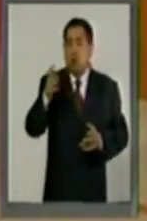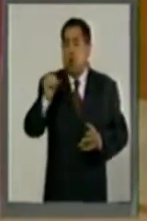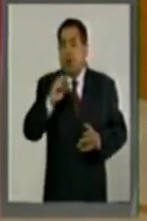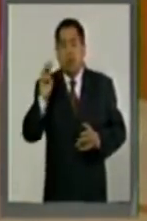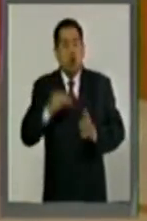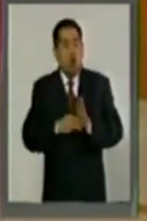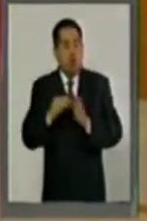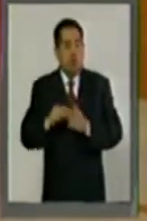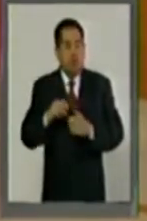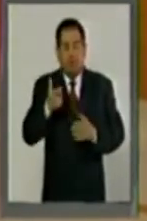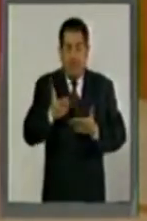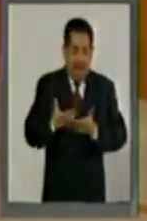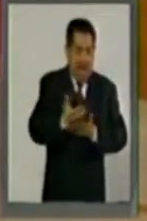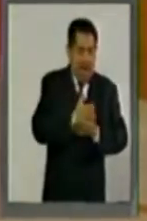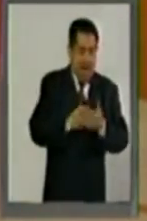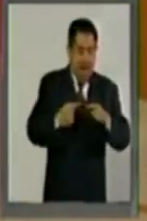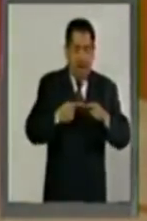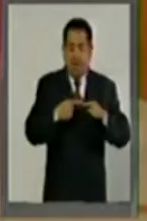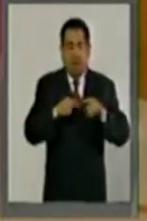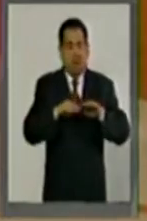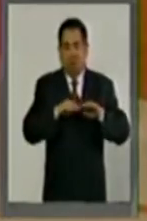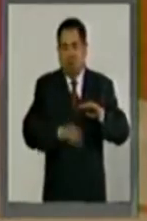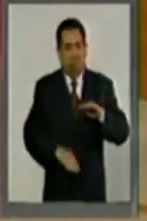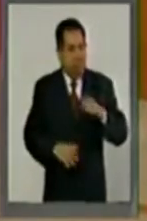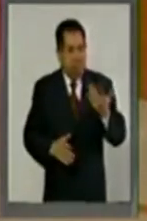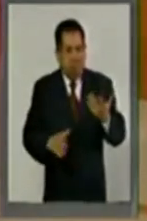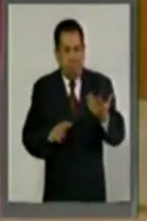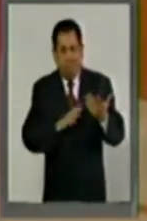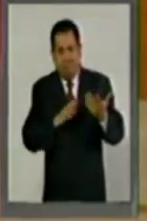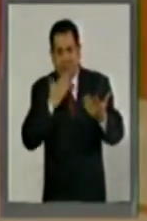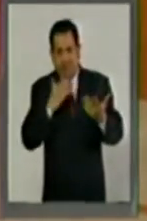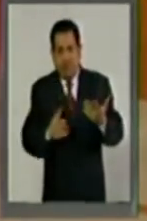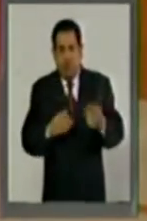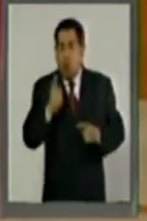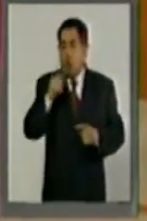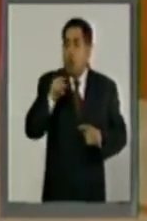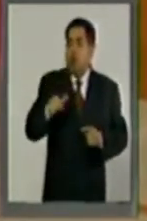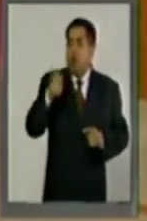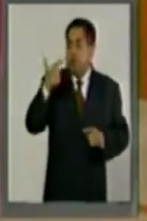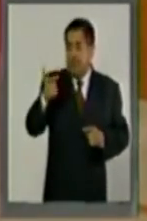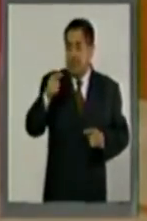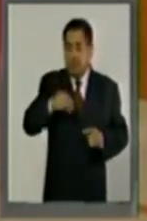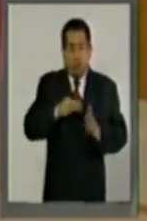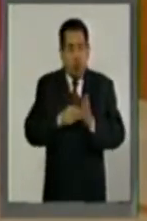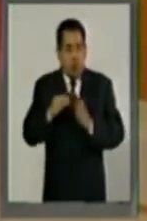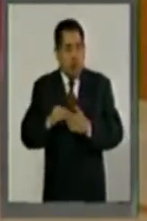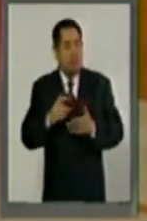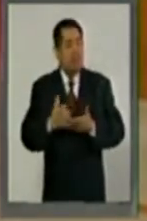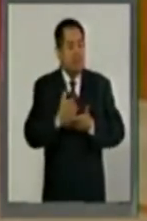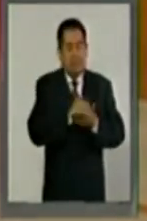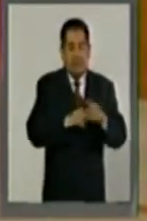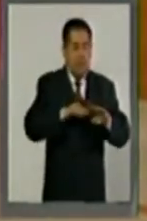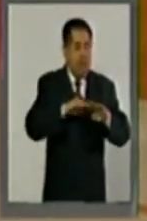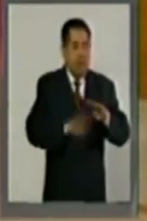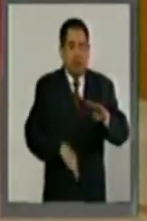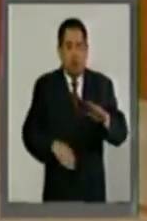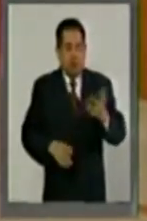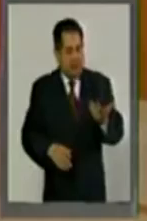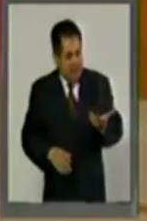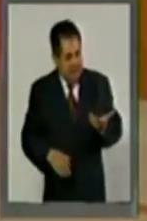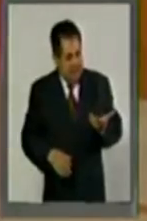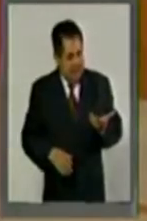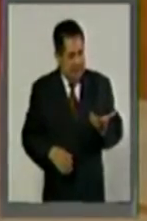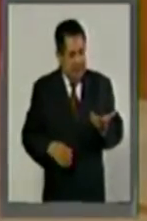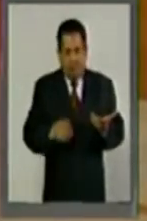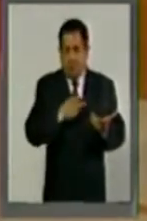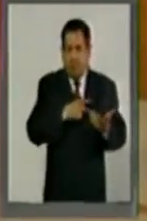un ingreso inferior a la línea de bienestar y el 1.7 millones viven con un ingreso inferior a la línea